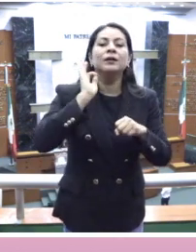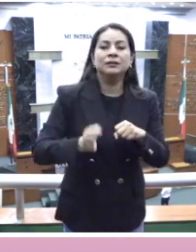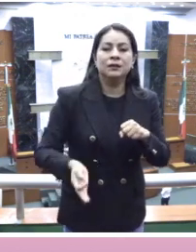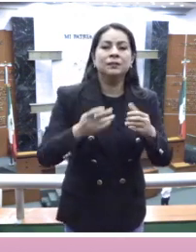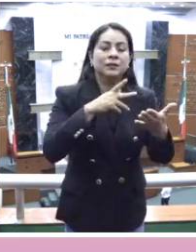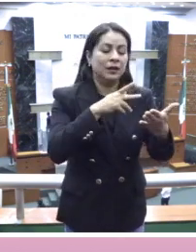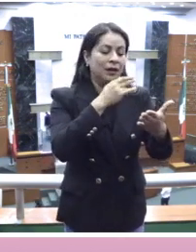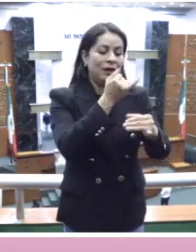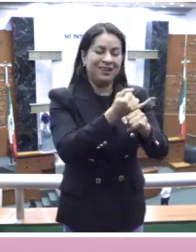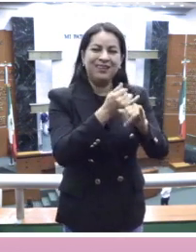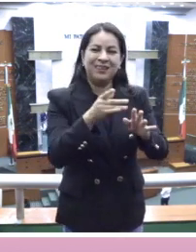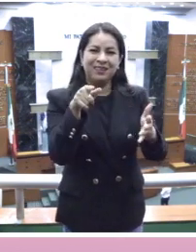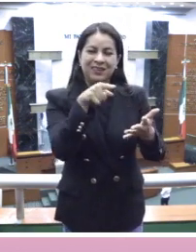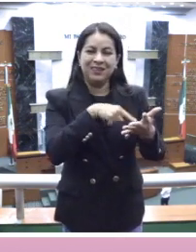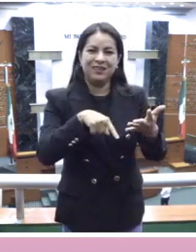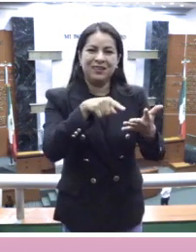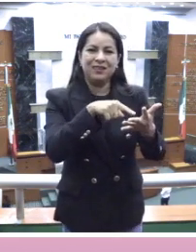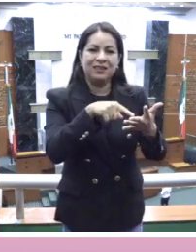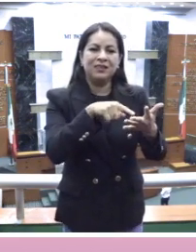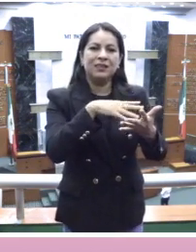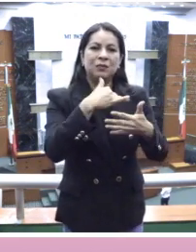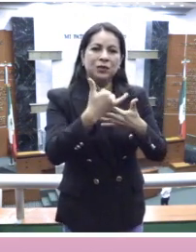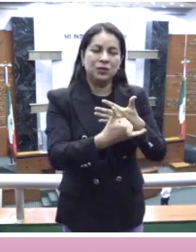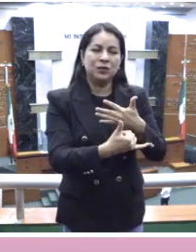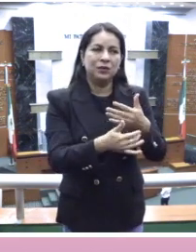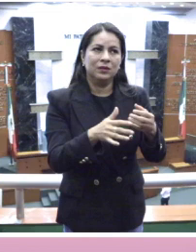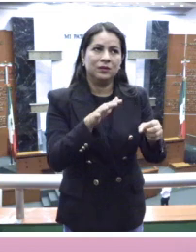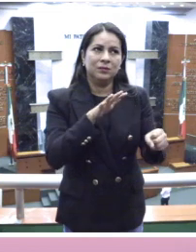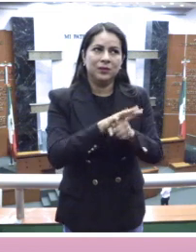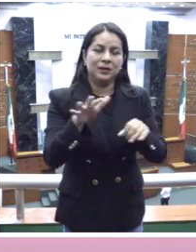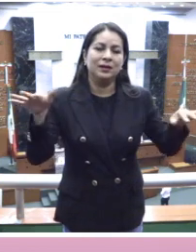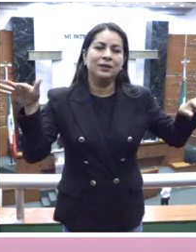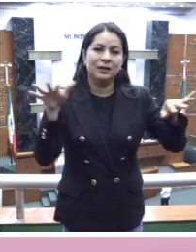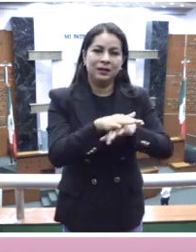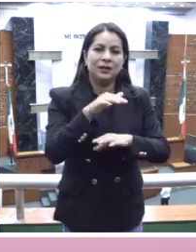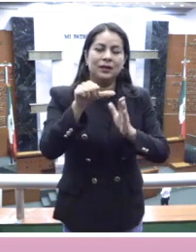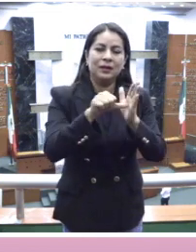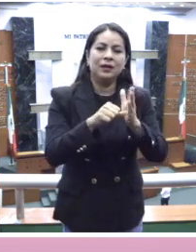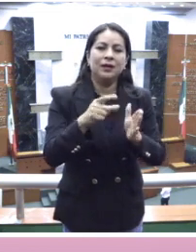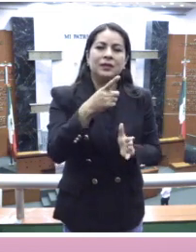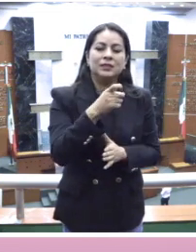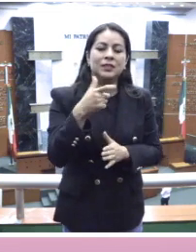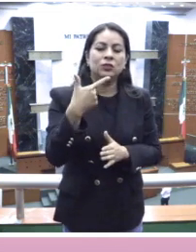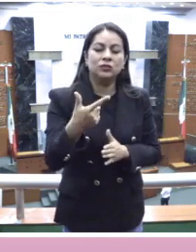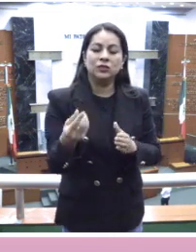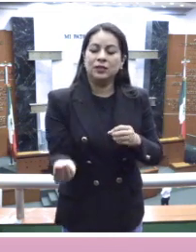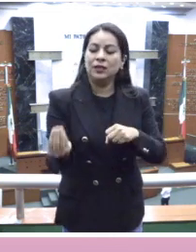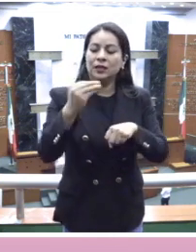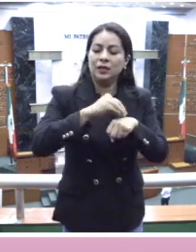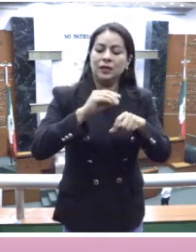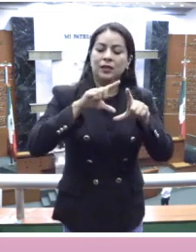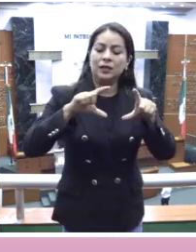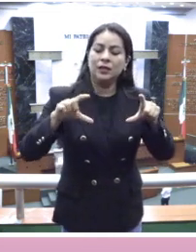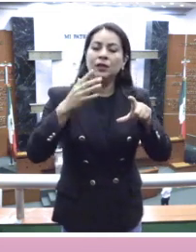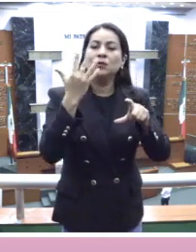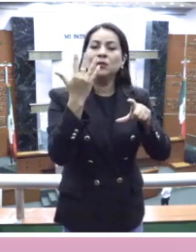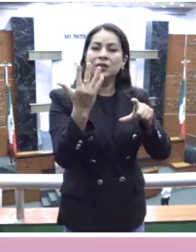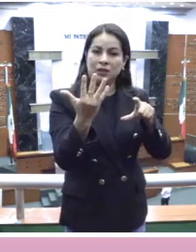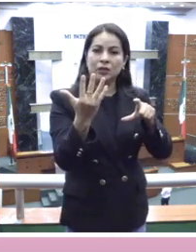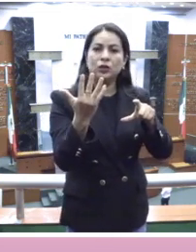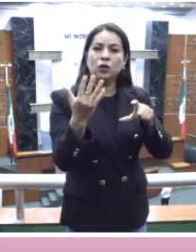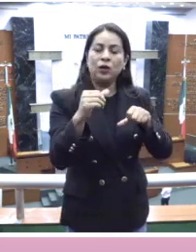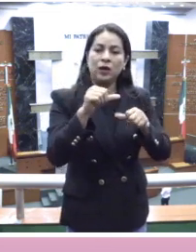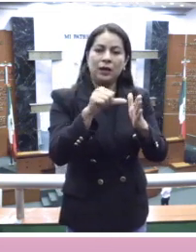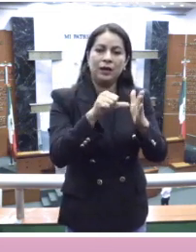la minuta de proyecto de decreto por la que se reforma el artículo 107 y se adiciona un quinto párrafo